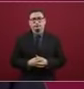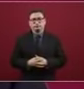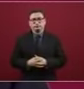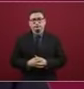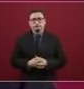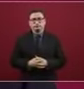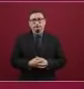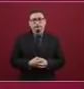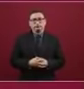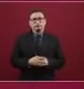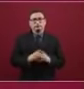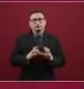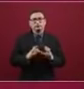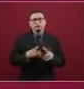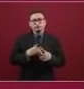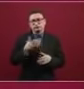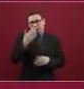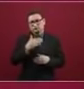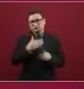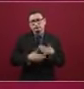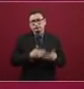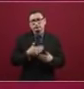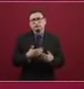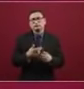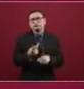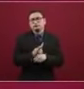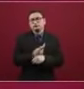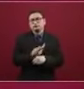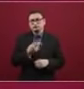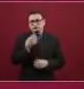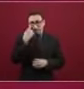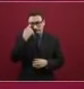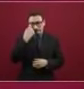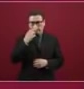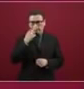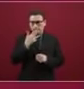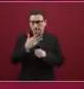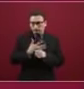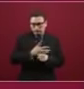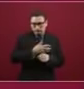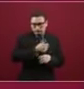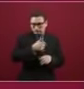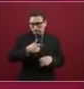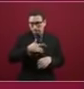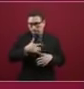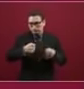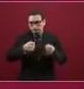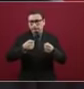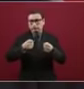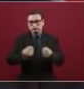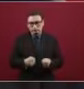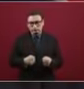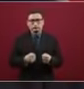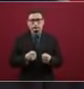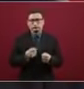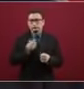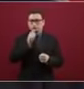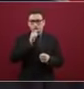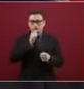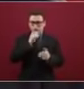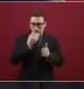mexicano. Lo que ha sucedido es que la responsabilidad de la seguridad no se ha